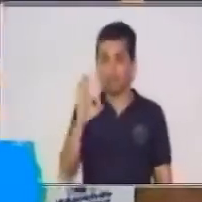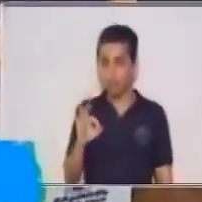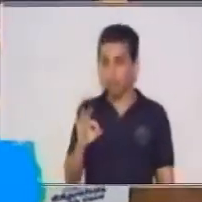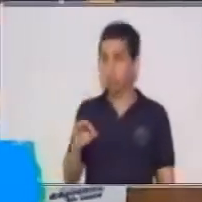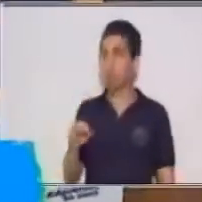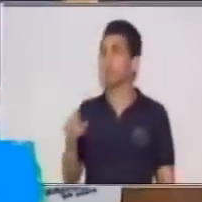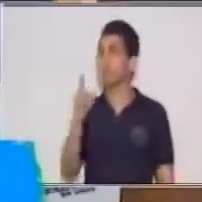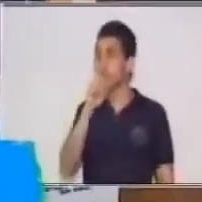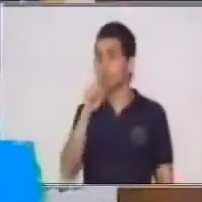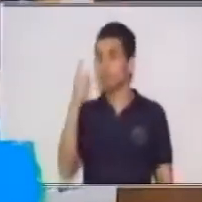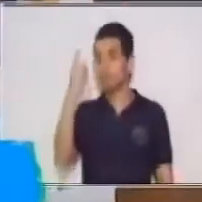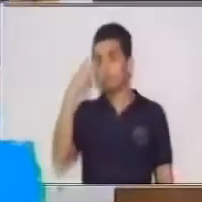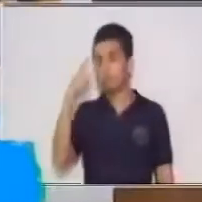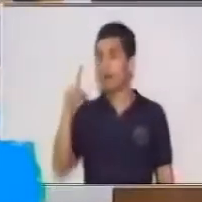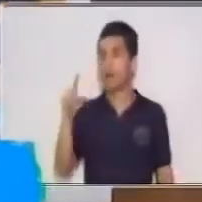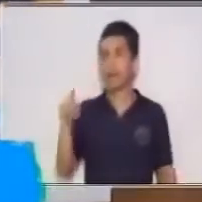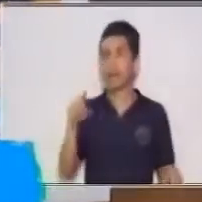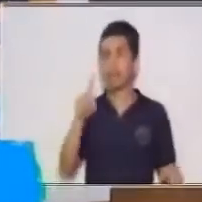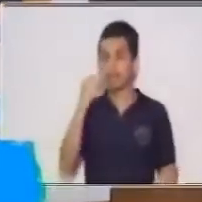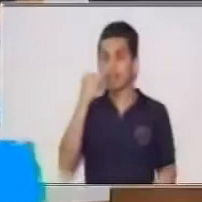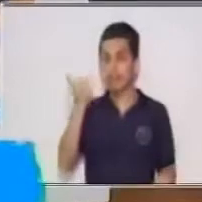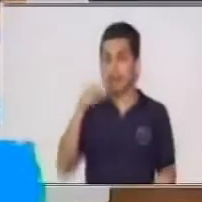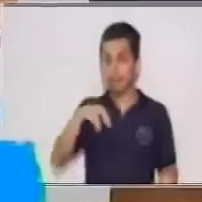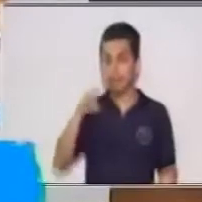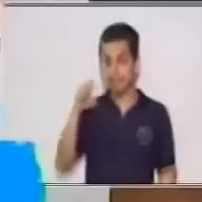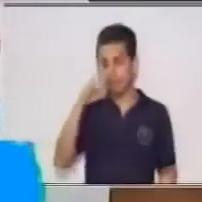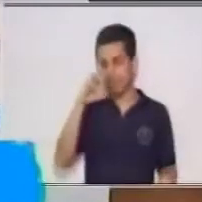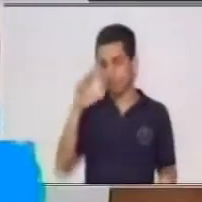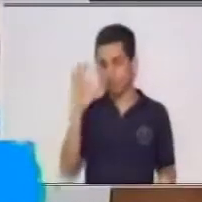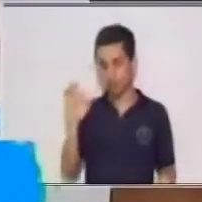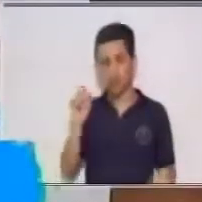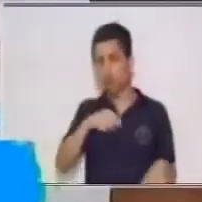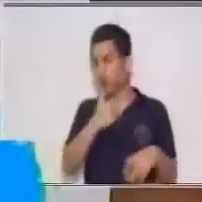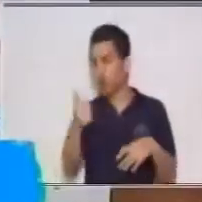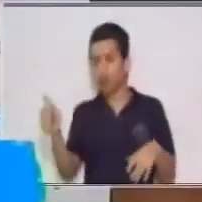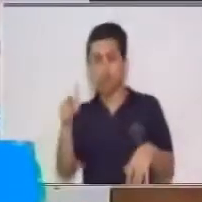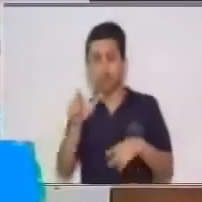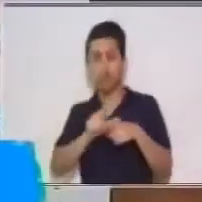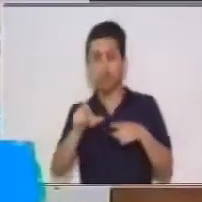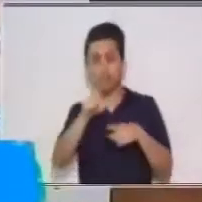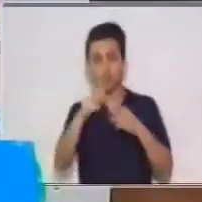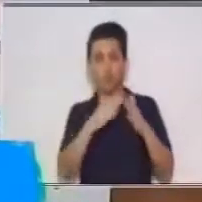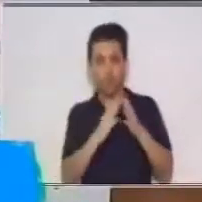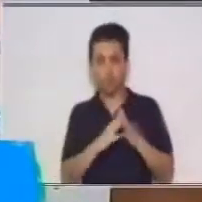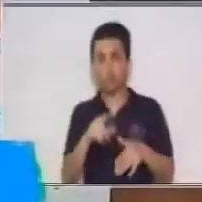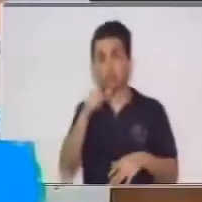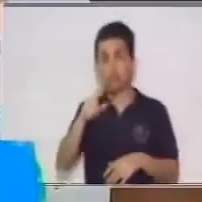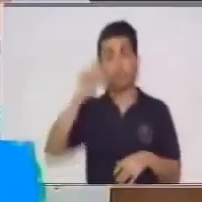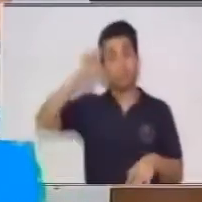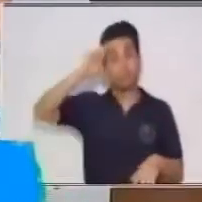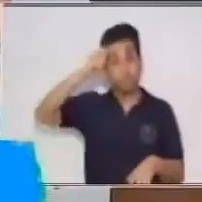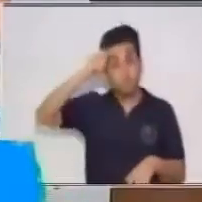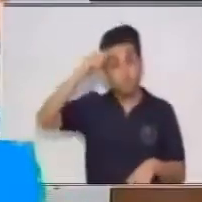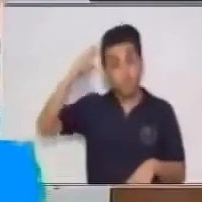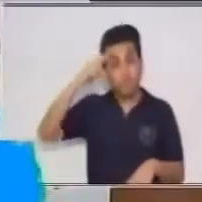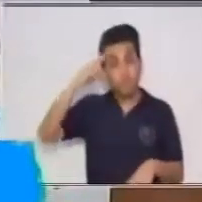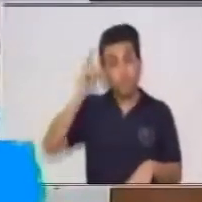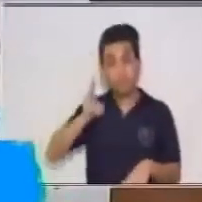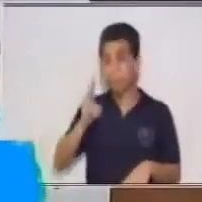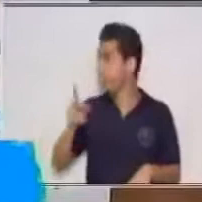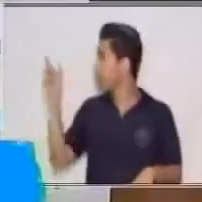lo que aprendimos el día de hoy. ¿Qué fórmula utilizamos? Esta la tienes que memorizar porque es la que te va a servir cuando quieras encontrar un